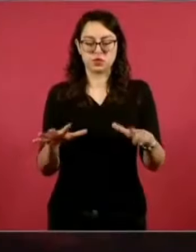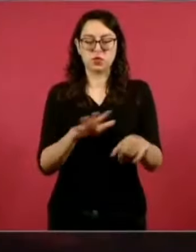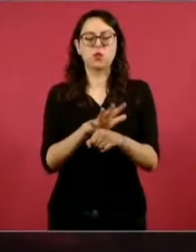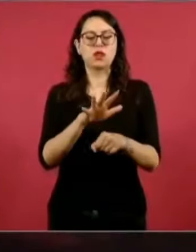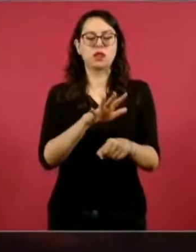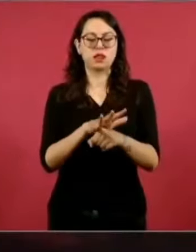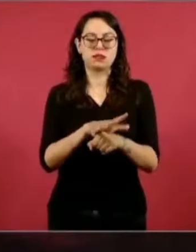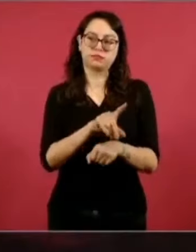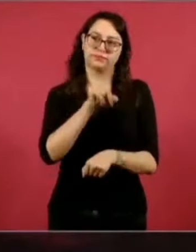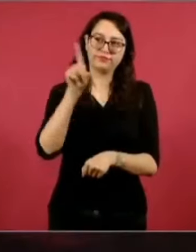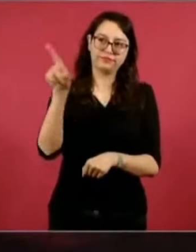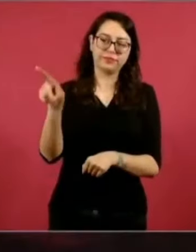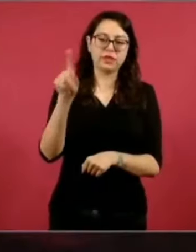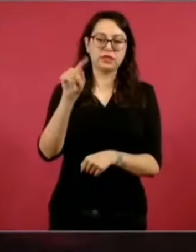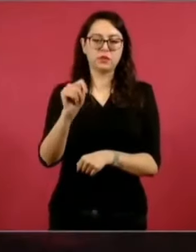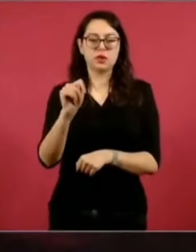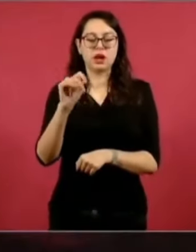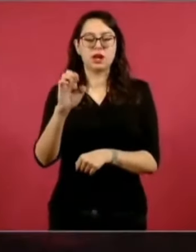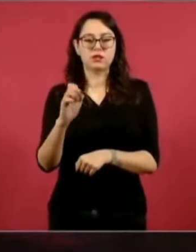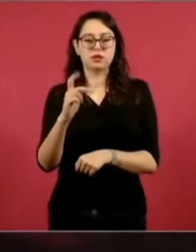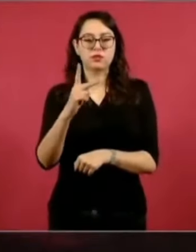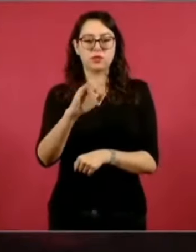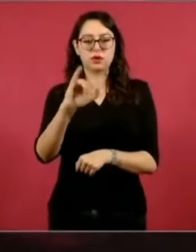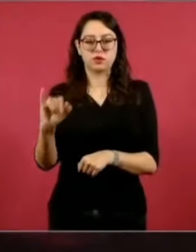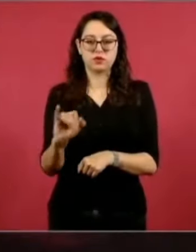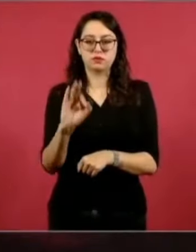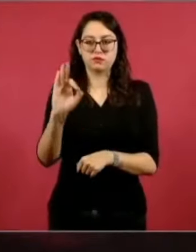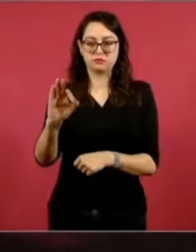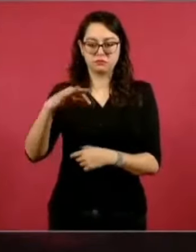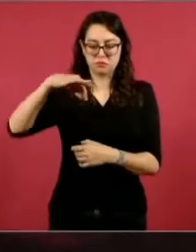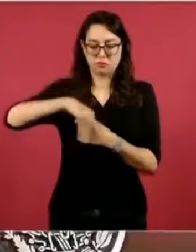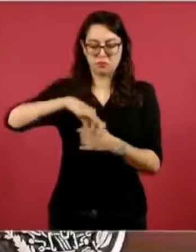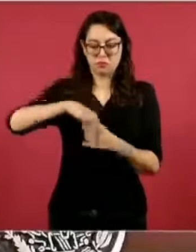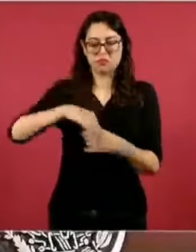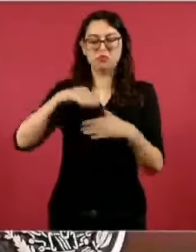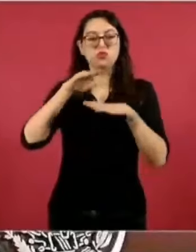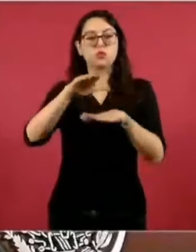Electoral sobre las elecciones presidenciales.